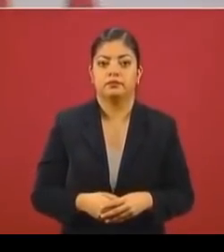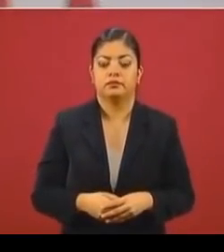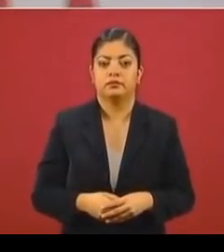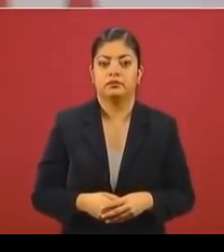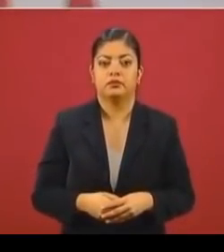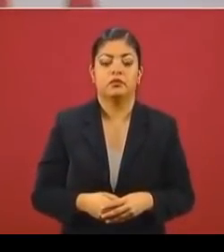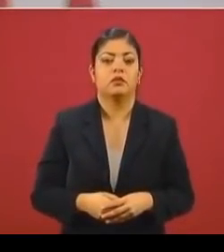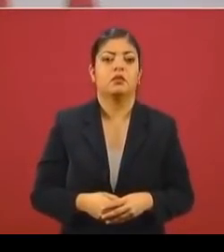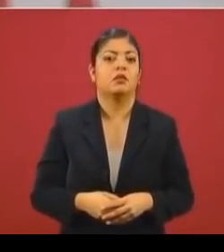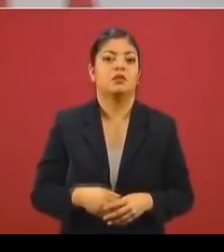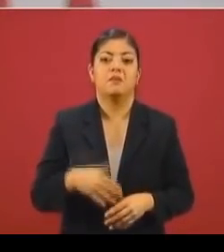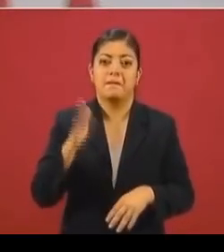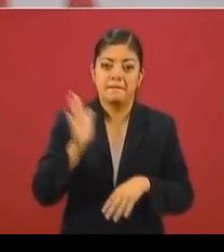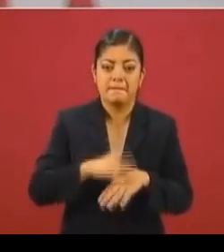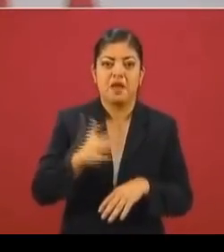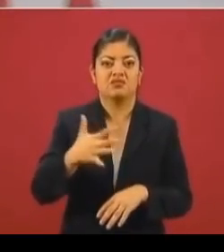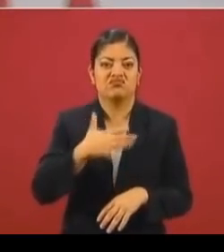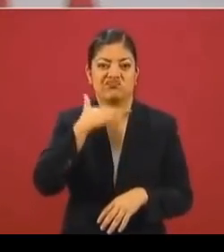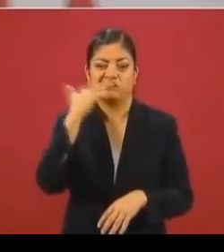que no haya corrupción,